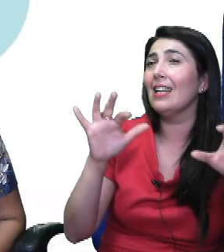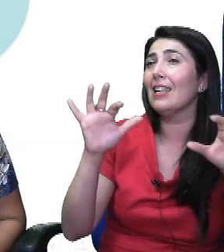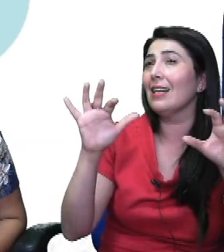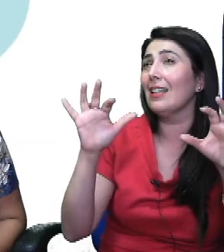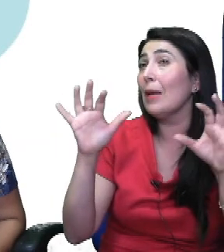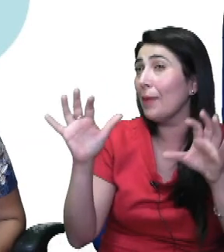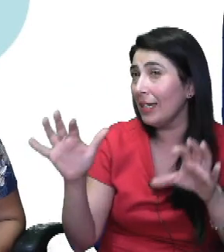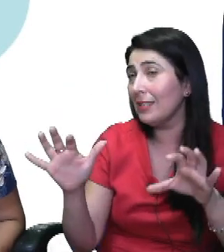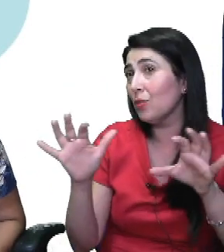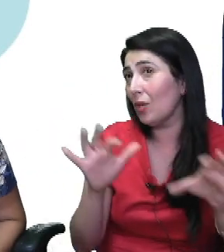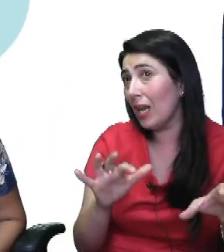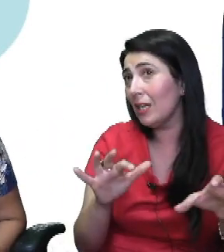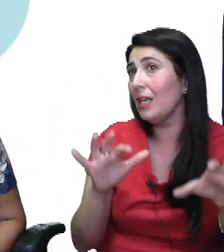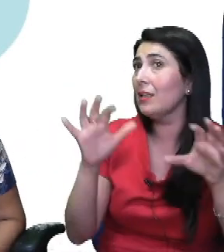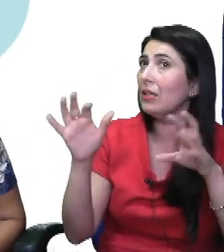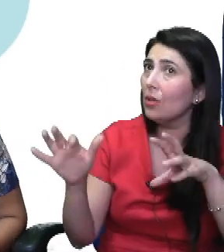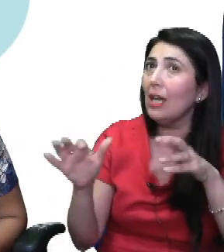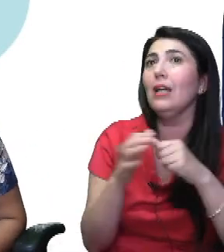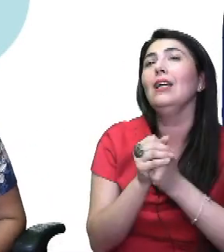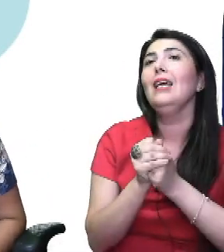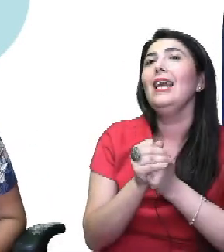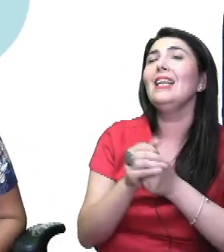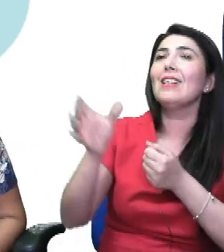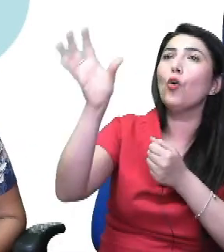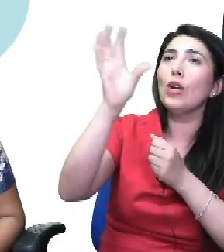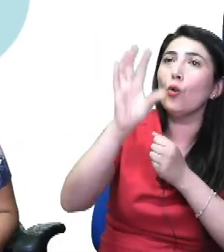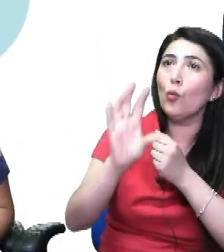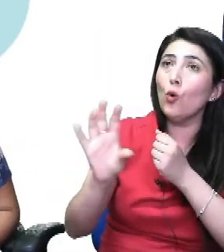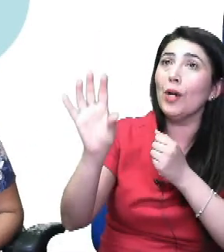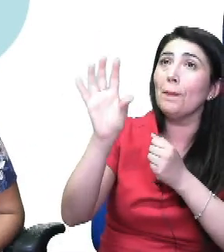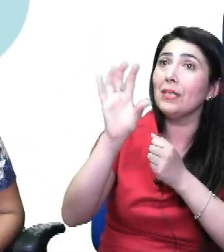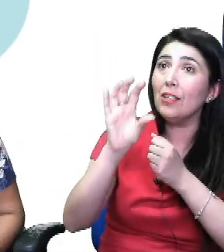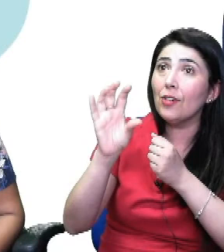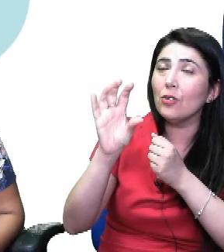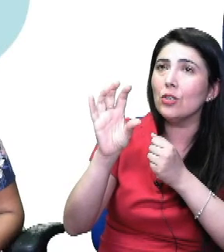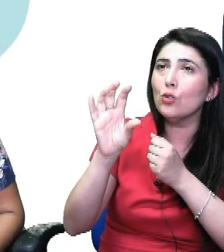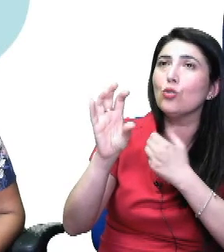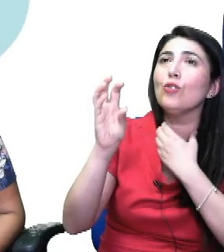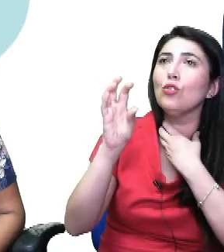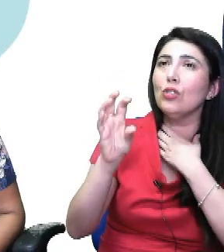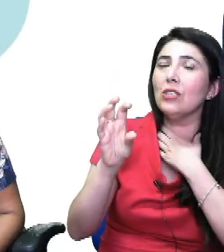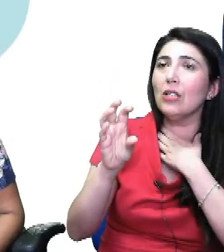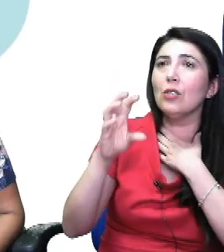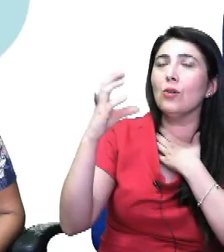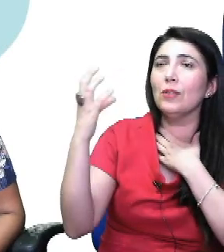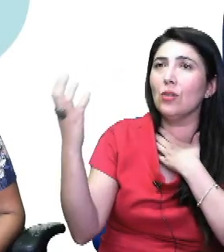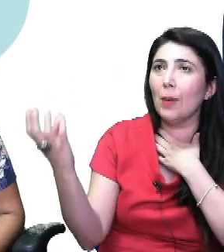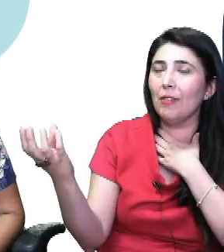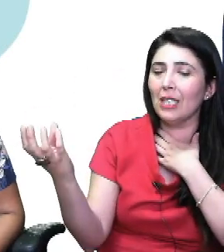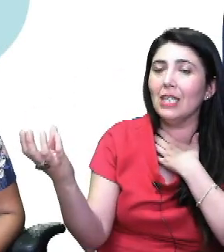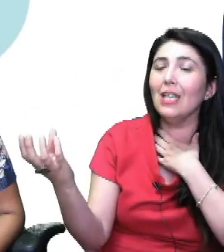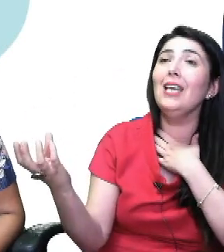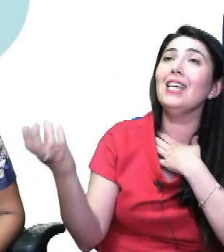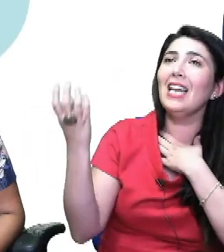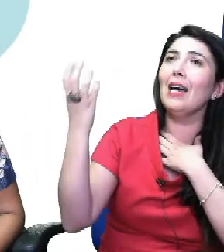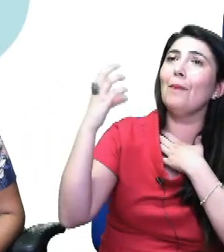evidencia, desde la experiencia nacional e internacional, el trabajo con algún grupo específico, ¿cierto?, sobre todo centrado en esto que mencionábamos